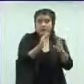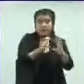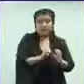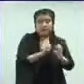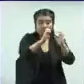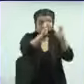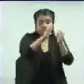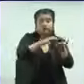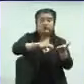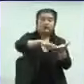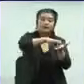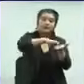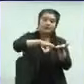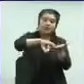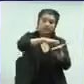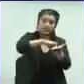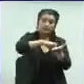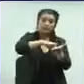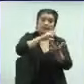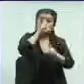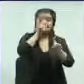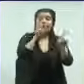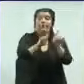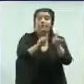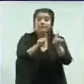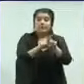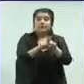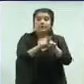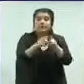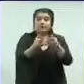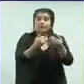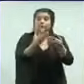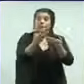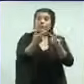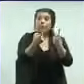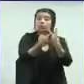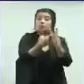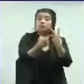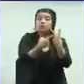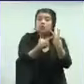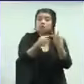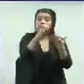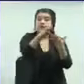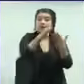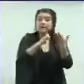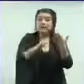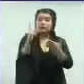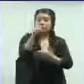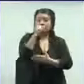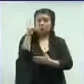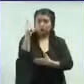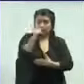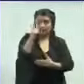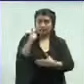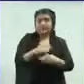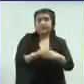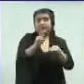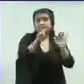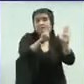del Estado. Y finalmente, realmente dos elementos adicionales que quisiera subrayar: los